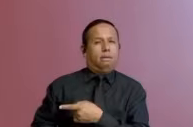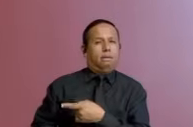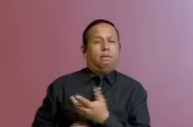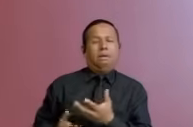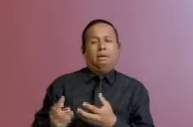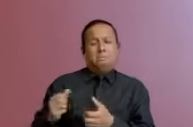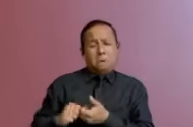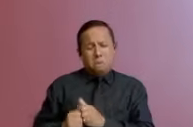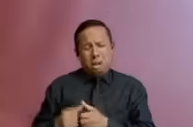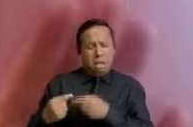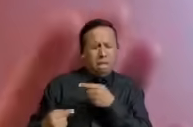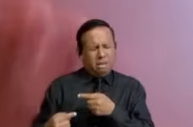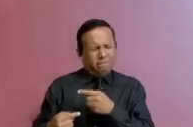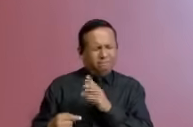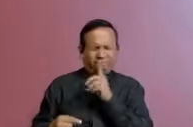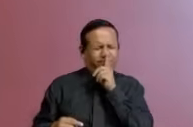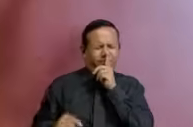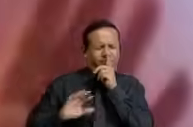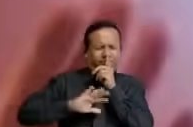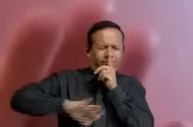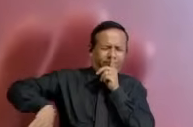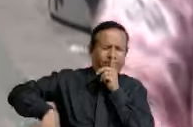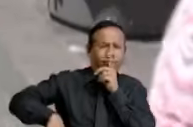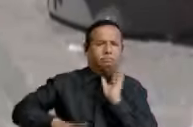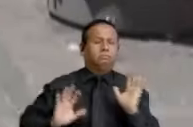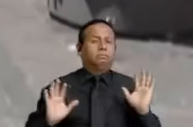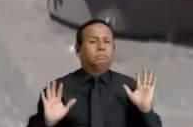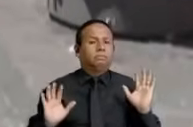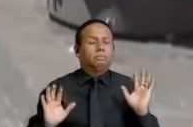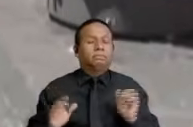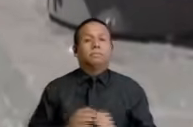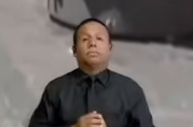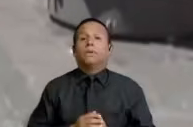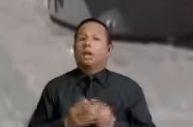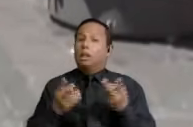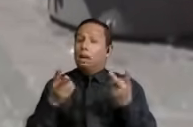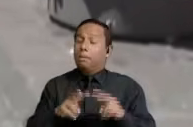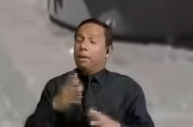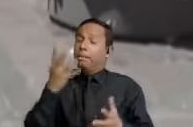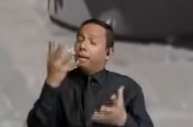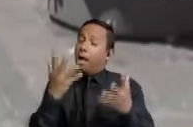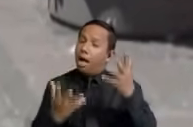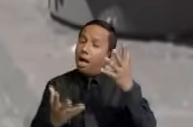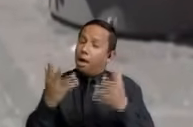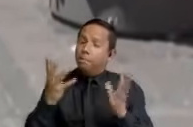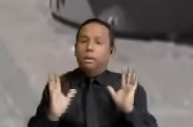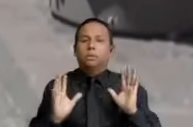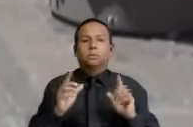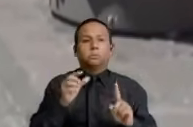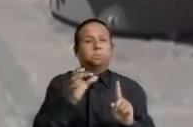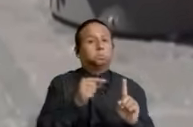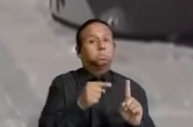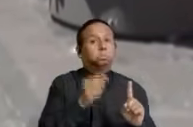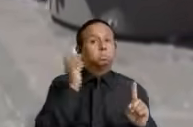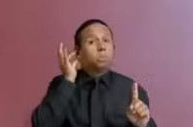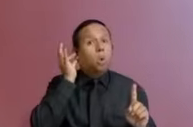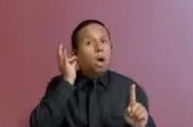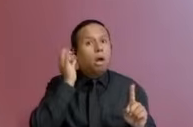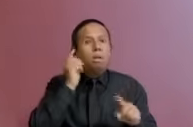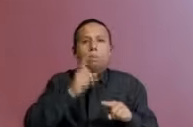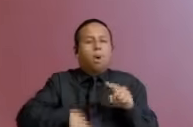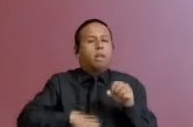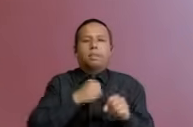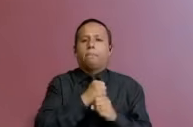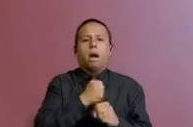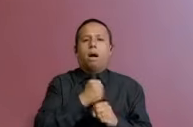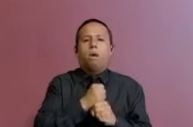problemas y no solicita o no pide más además Podrían haber escenarios donde no se le permite bajar a la pareja hay